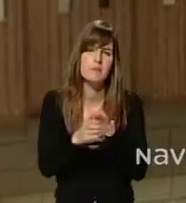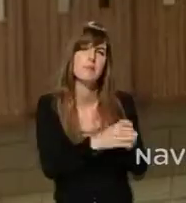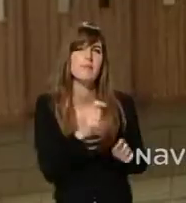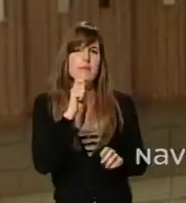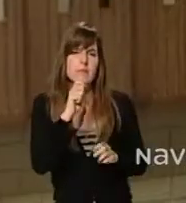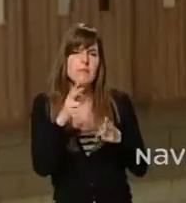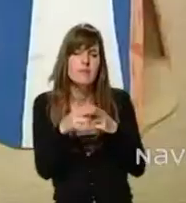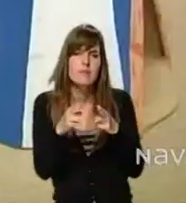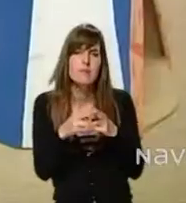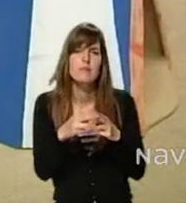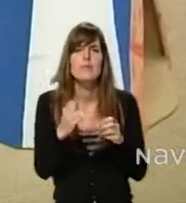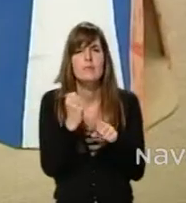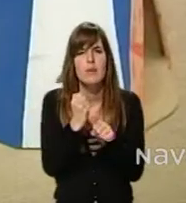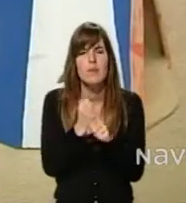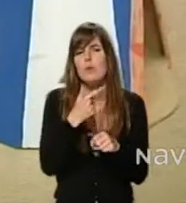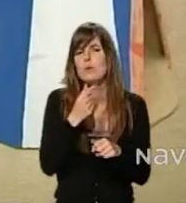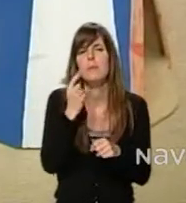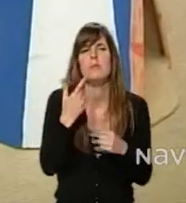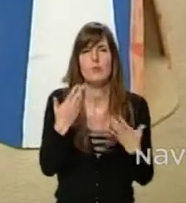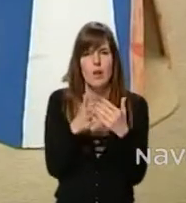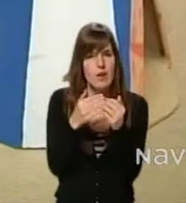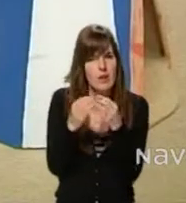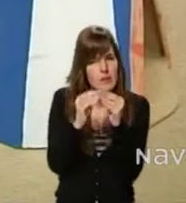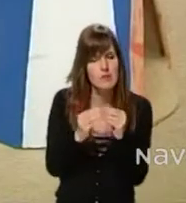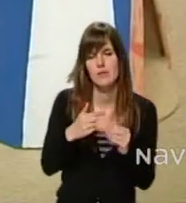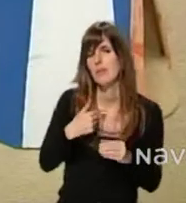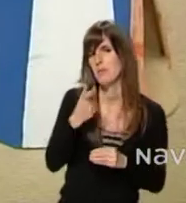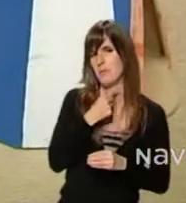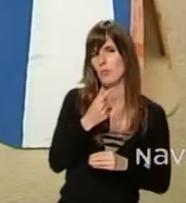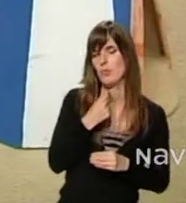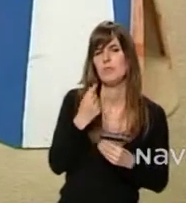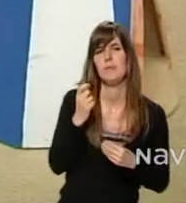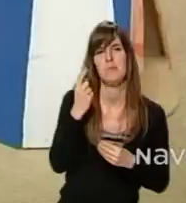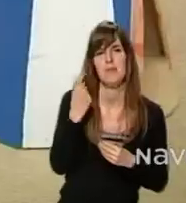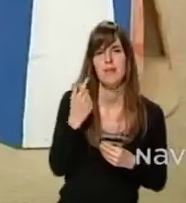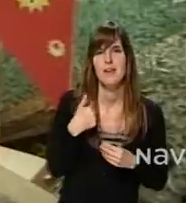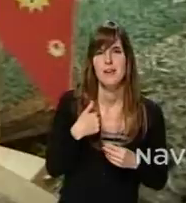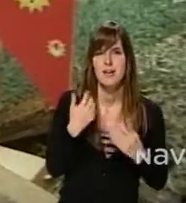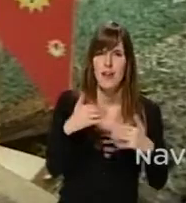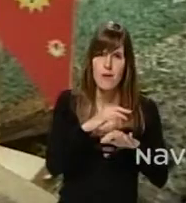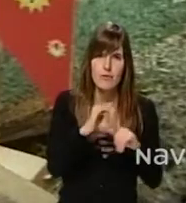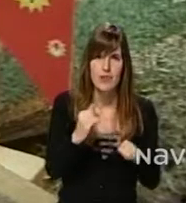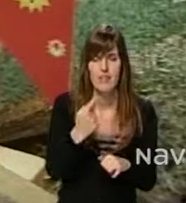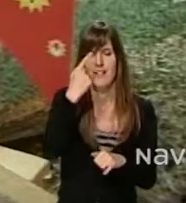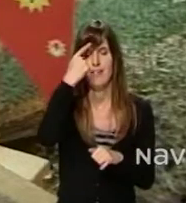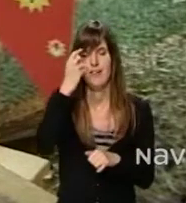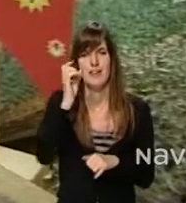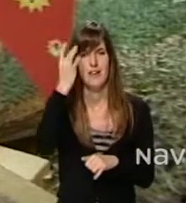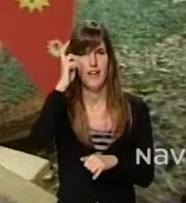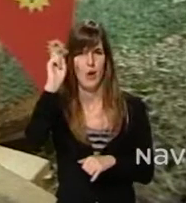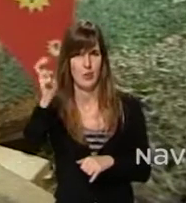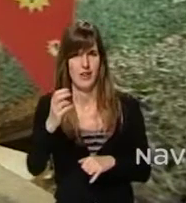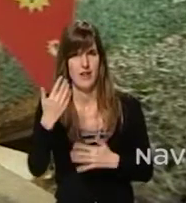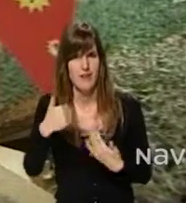maquetas? Lo que me gusta, pues, es concretamente tener la siguiente. Si yo tengo